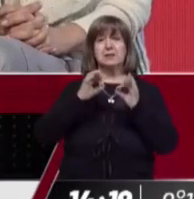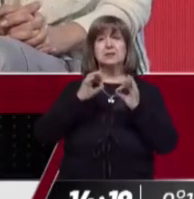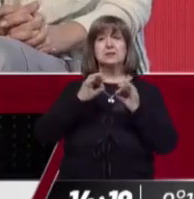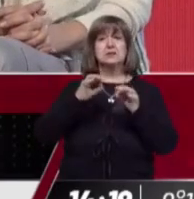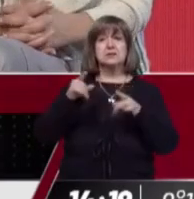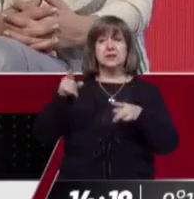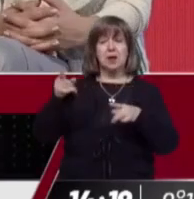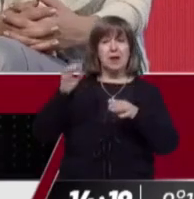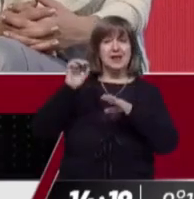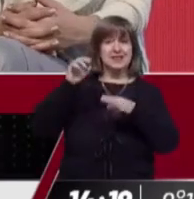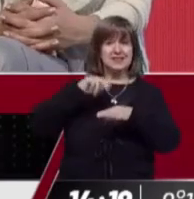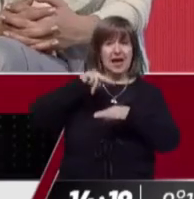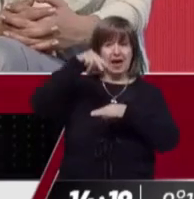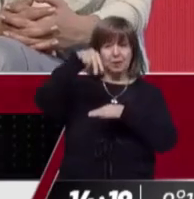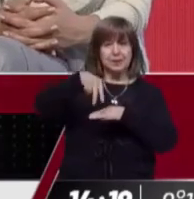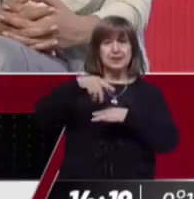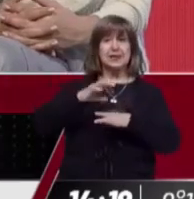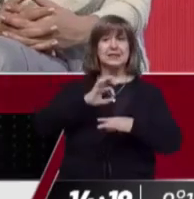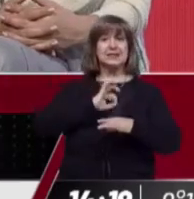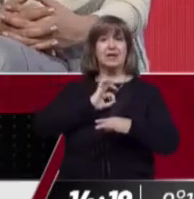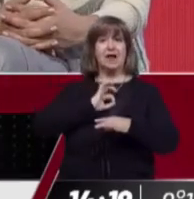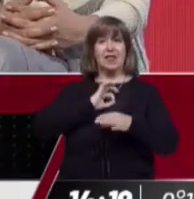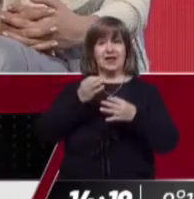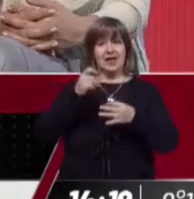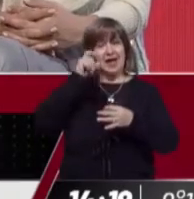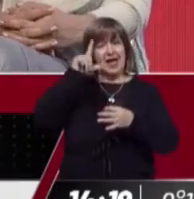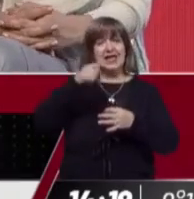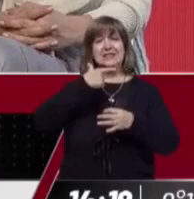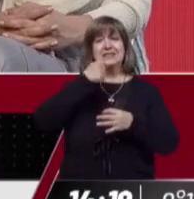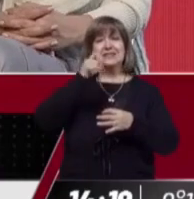por su segundo periodo el presidente de ese país,